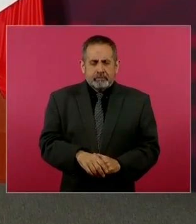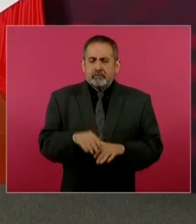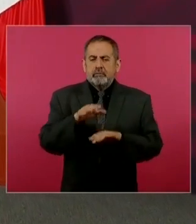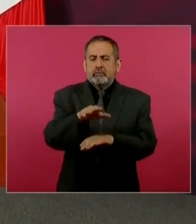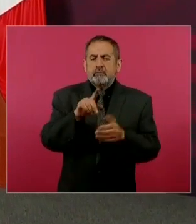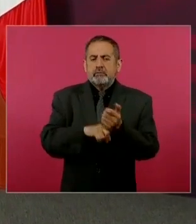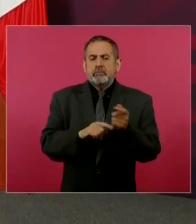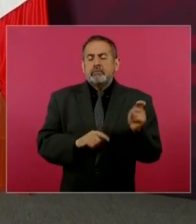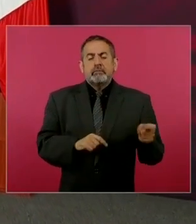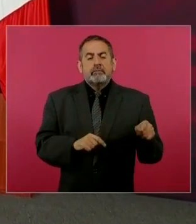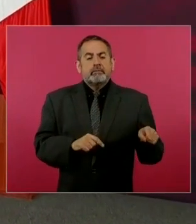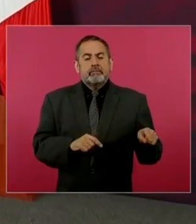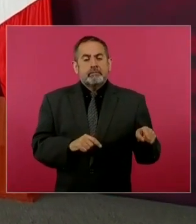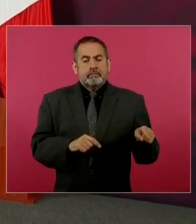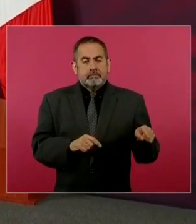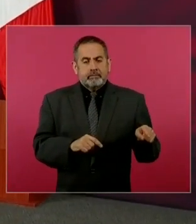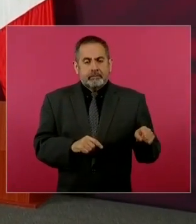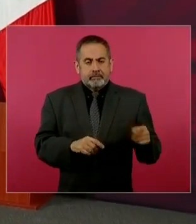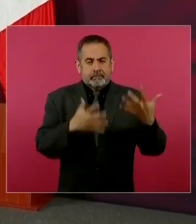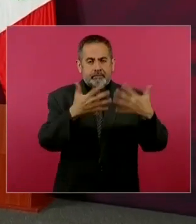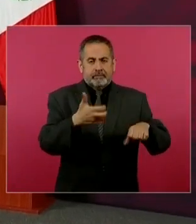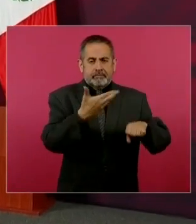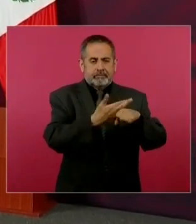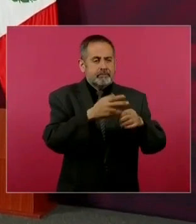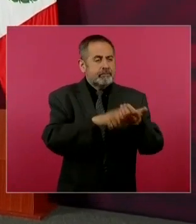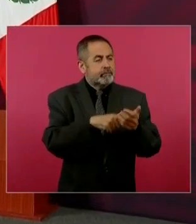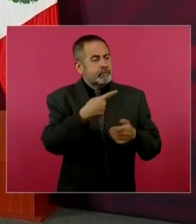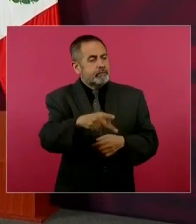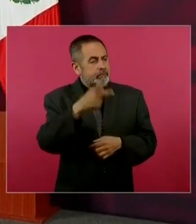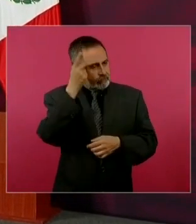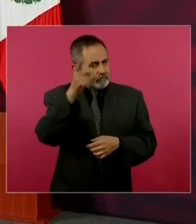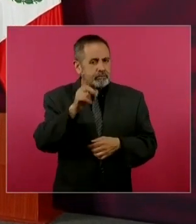sobre la empresa de Xóchitl